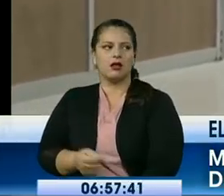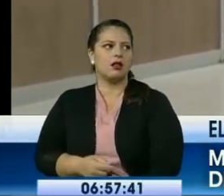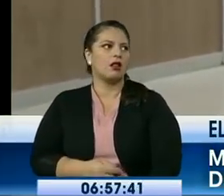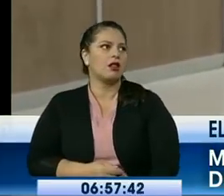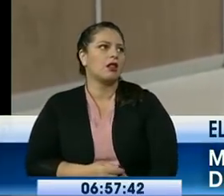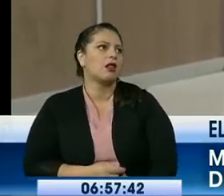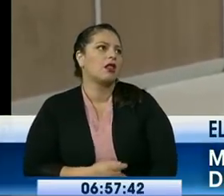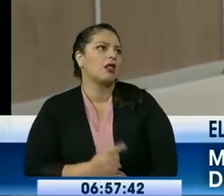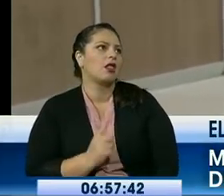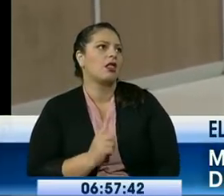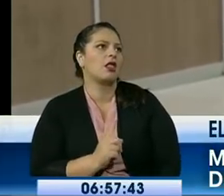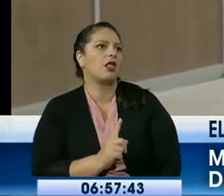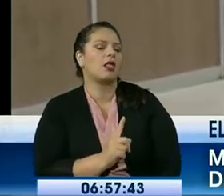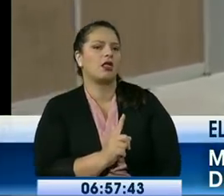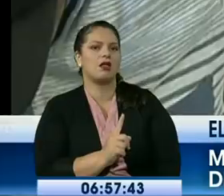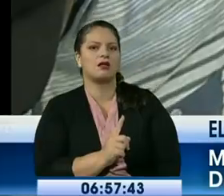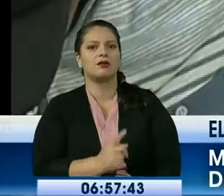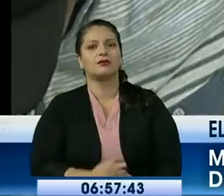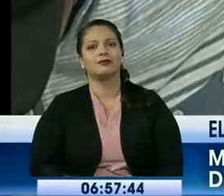ahí cómo fue que lo